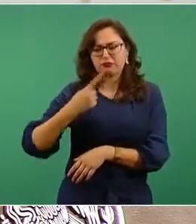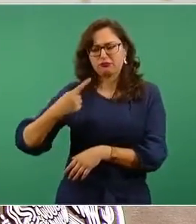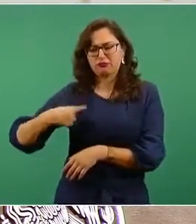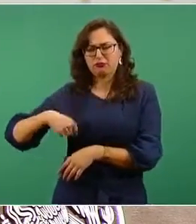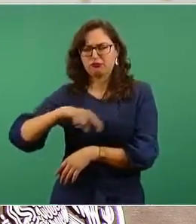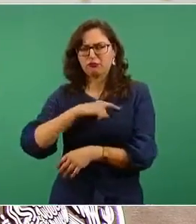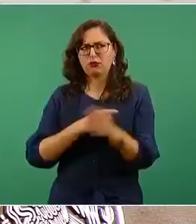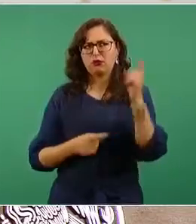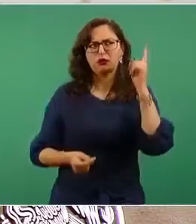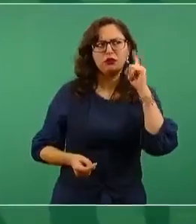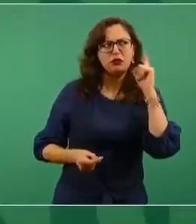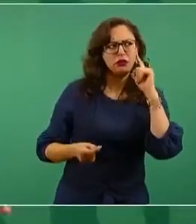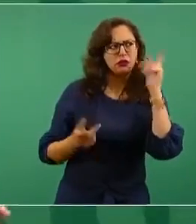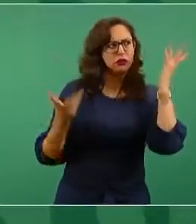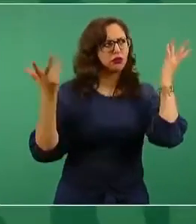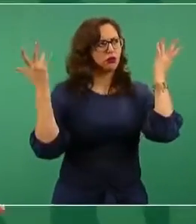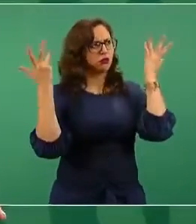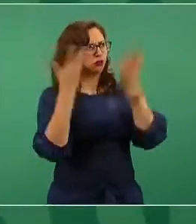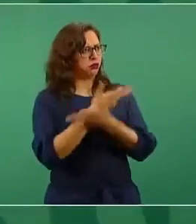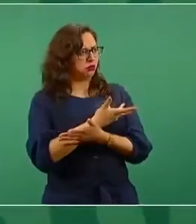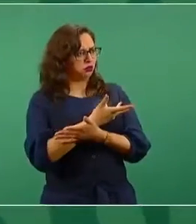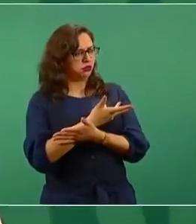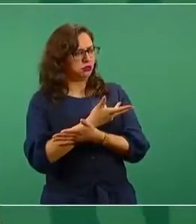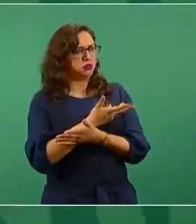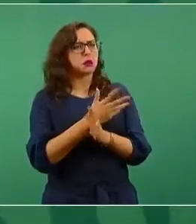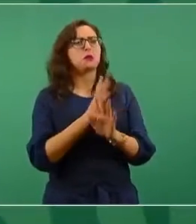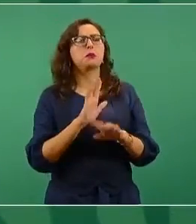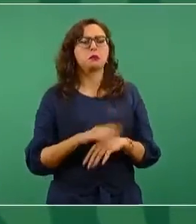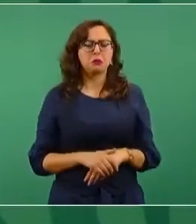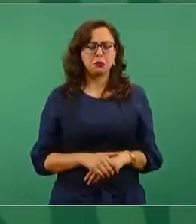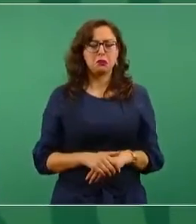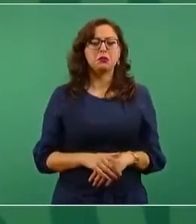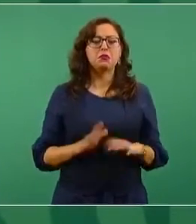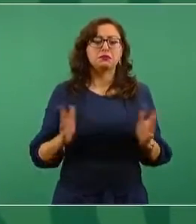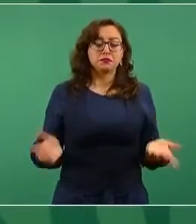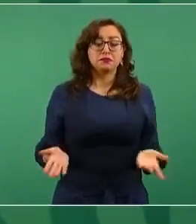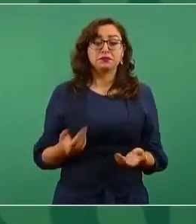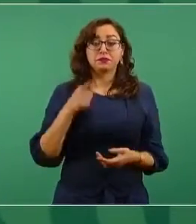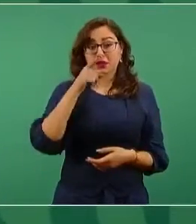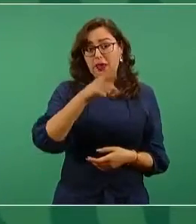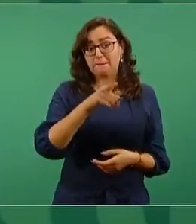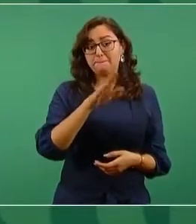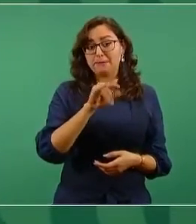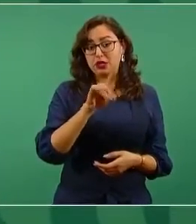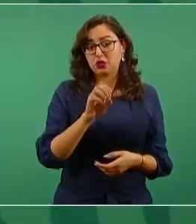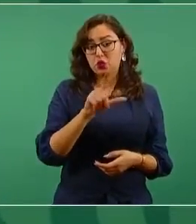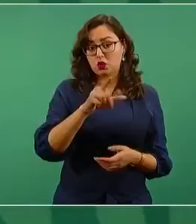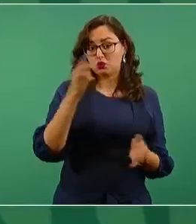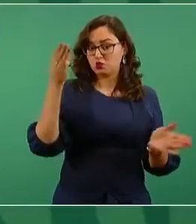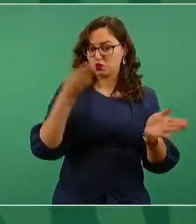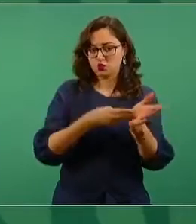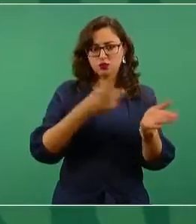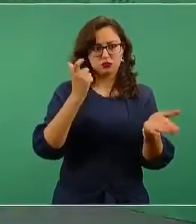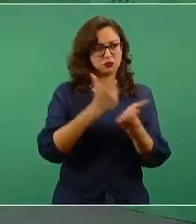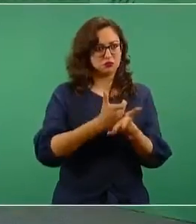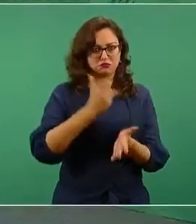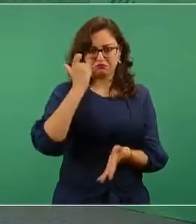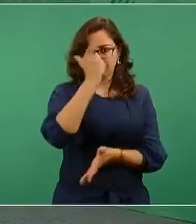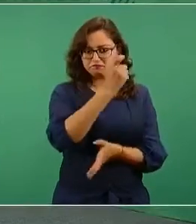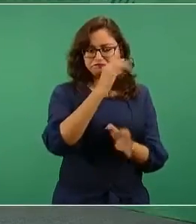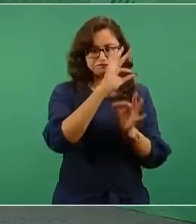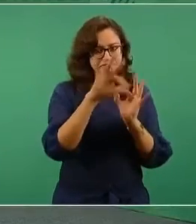Después de que Vitol liquidó esas cantidades millonarias en dólares,